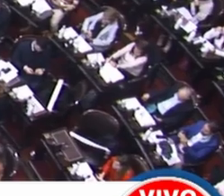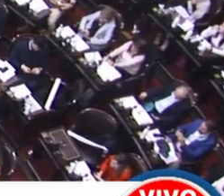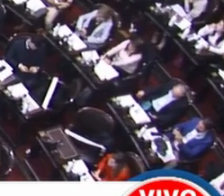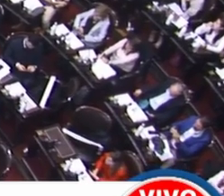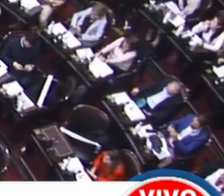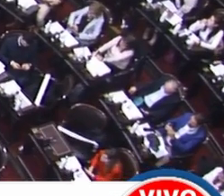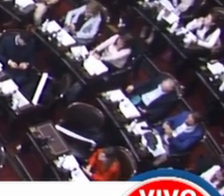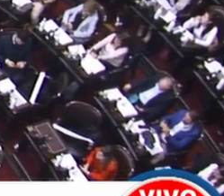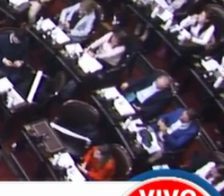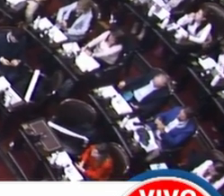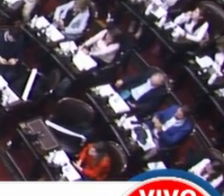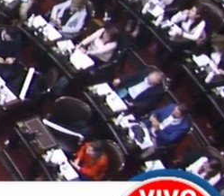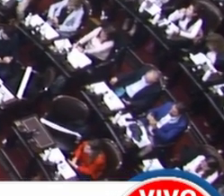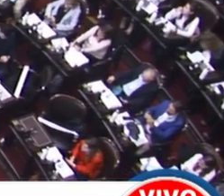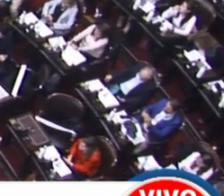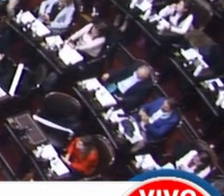presidente